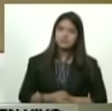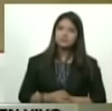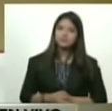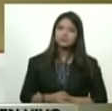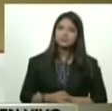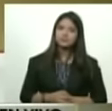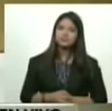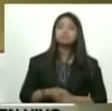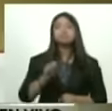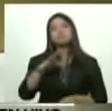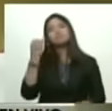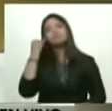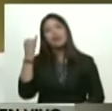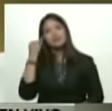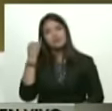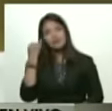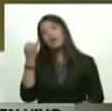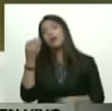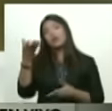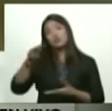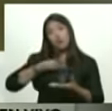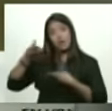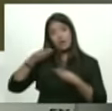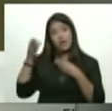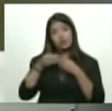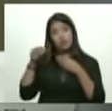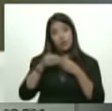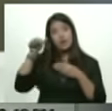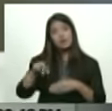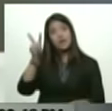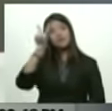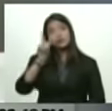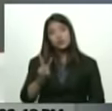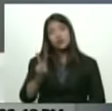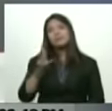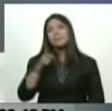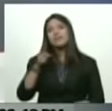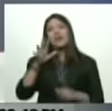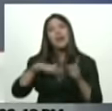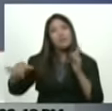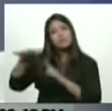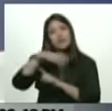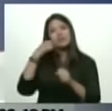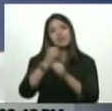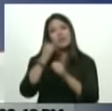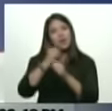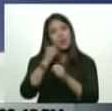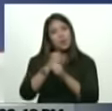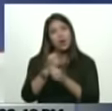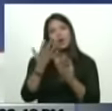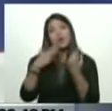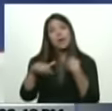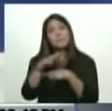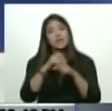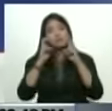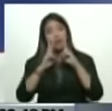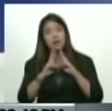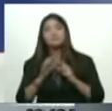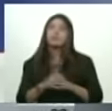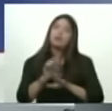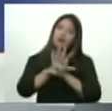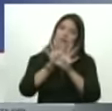de la iniciativa y de las divisas que eso generaría en nuestro país, el tema ambiental, ¿no? El trabajo con este... Claro, desde el punto de vista